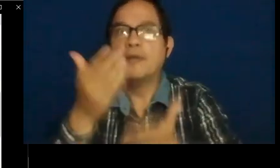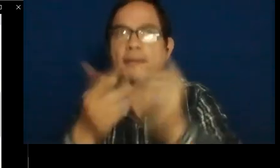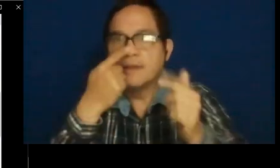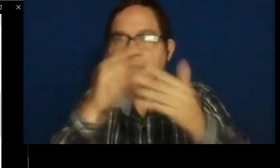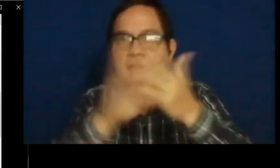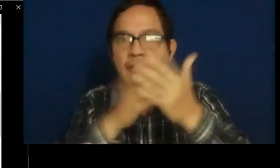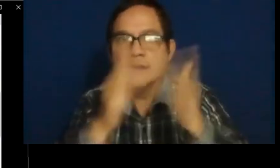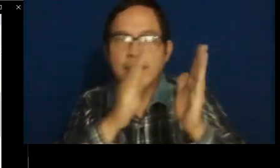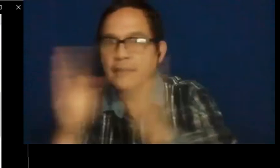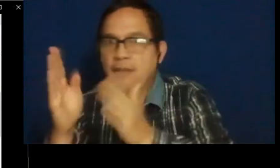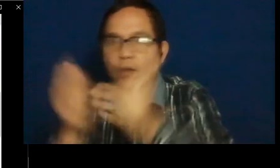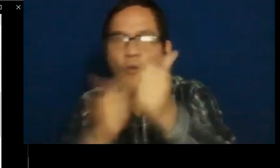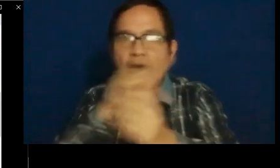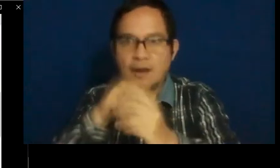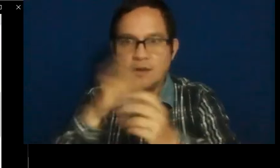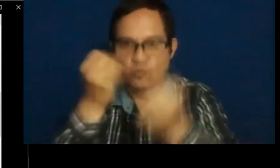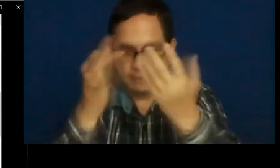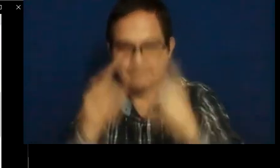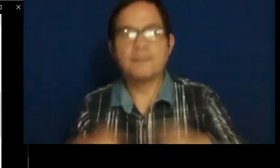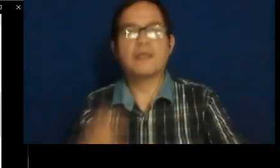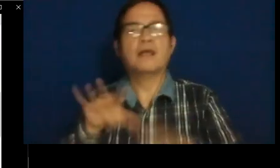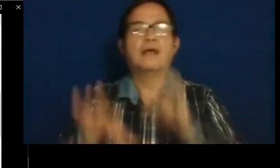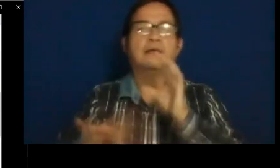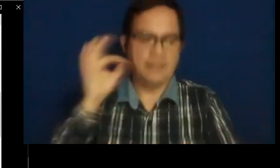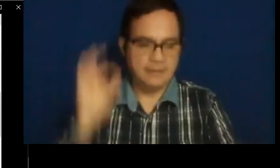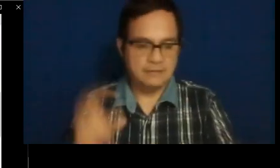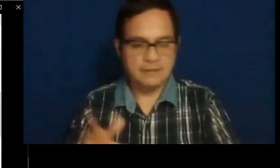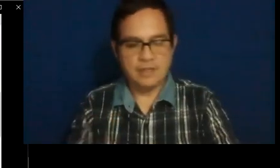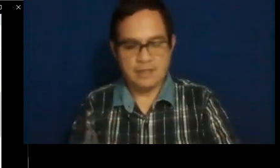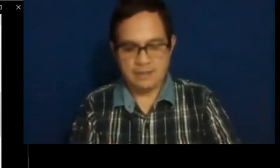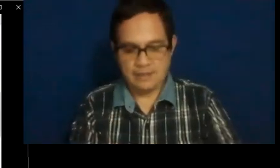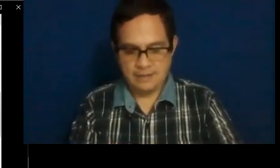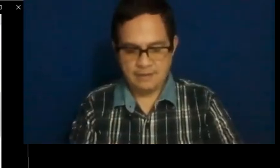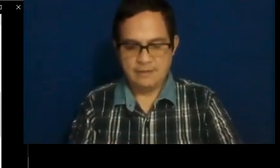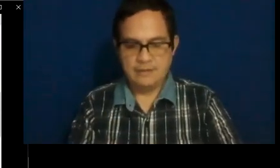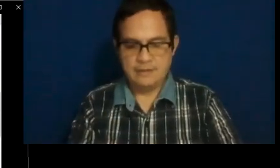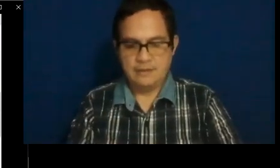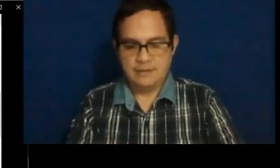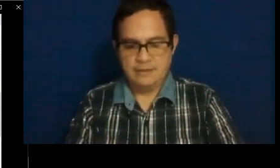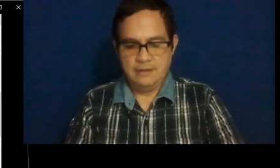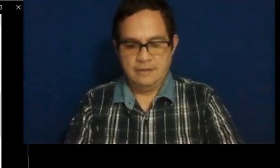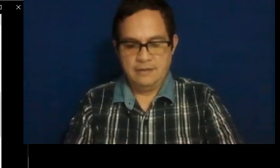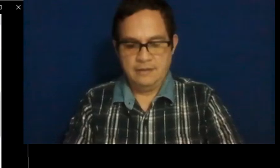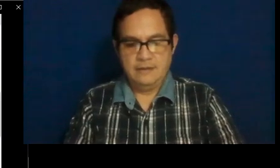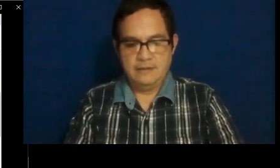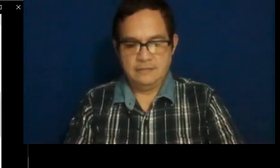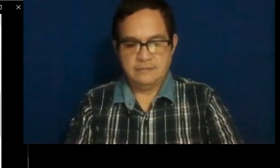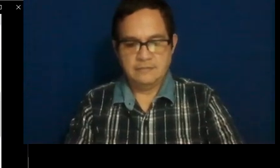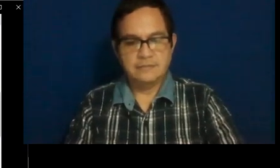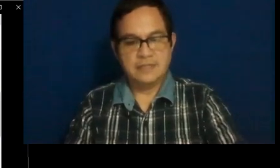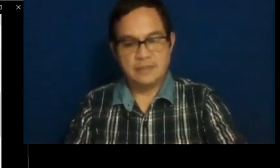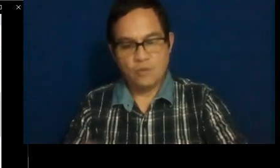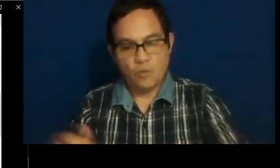favor. Entonces, selecciono, digamos, el escenario que me corresponde. Mis masas deben ser iguales para el